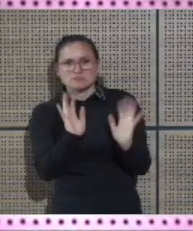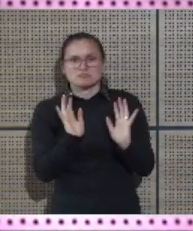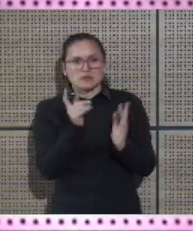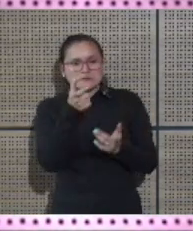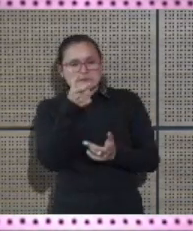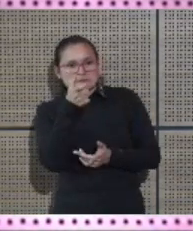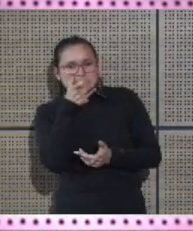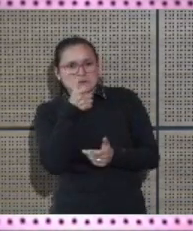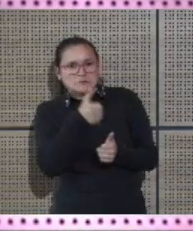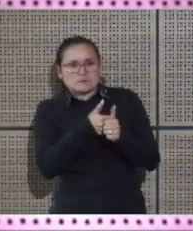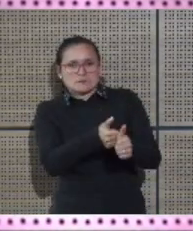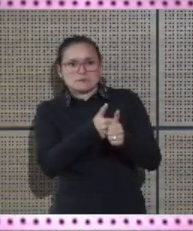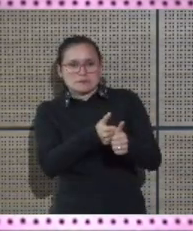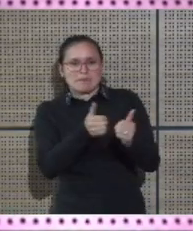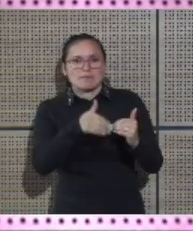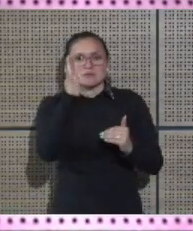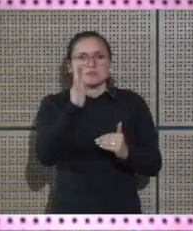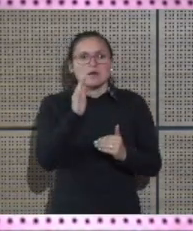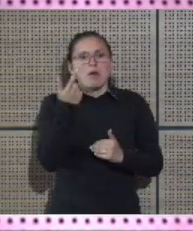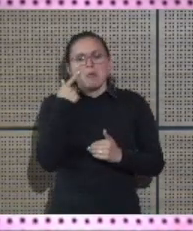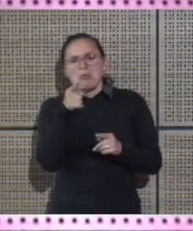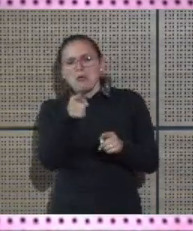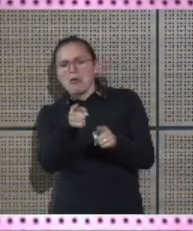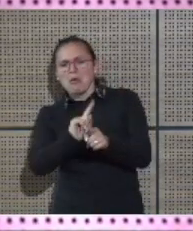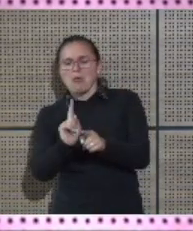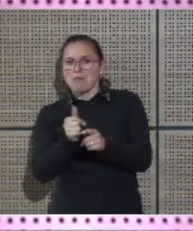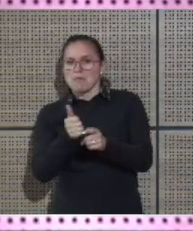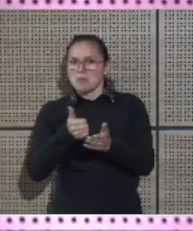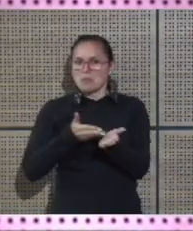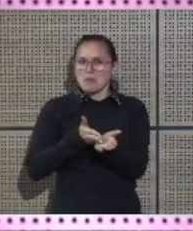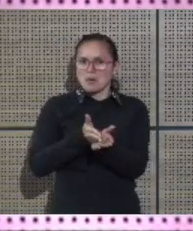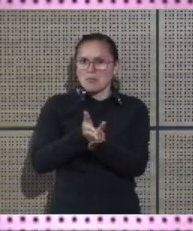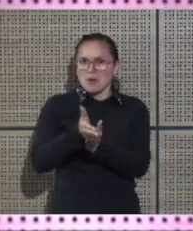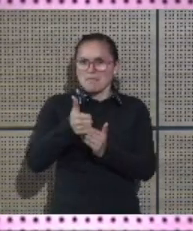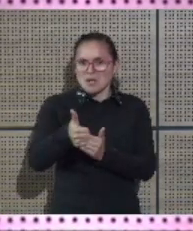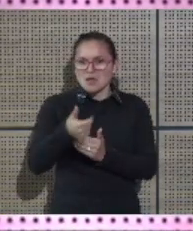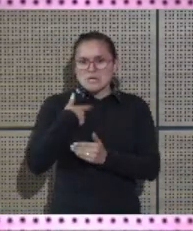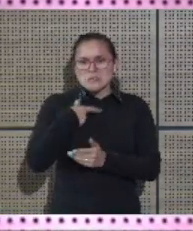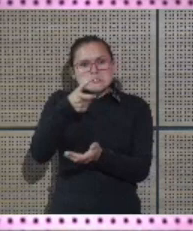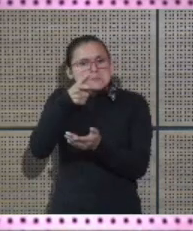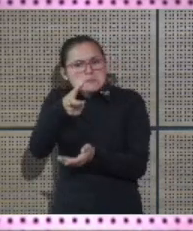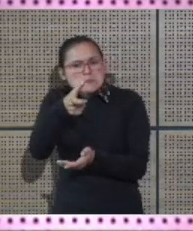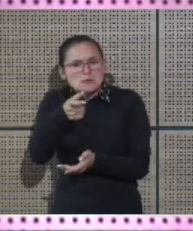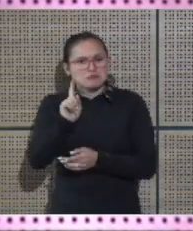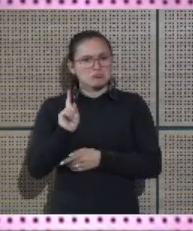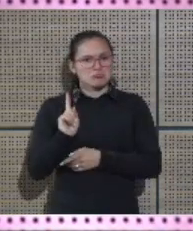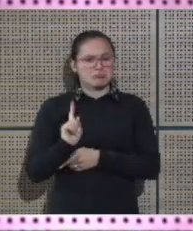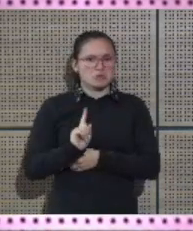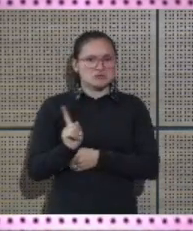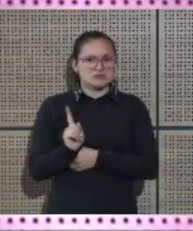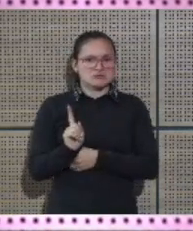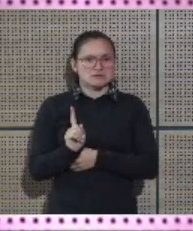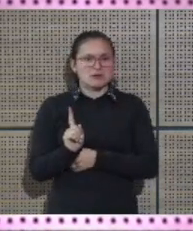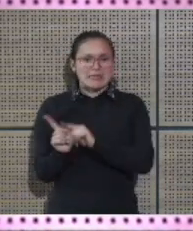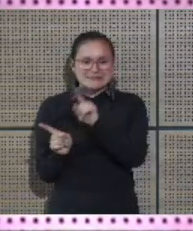mucho de los recursos humanos y los recursos financieros que tienen estas instituciones, que no son tantos, ¿verdad?